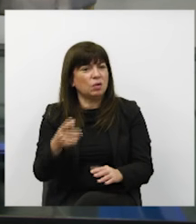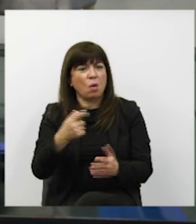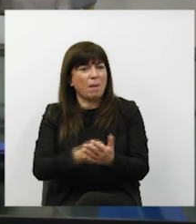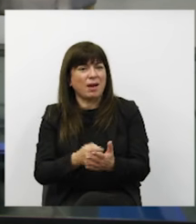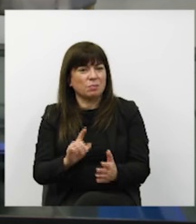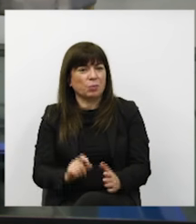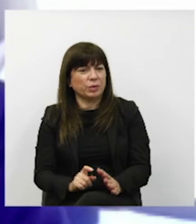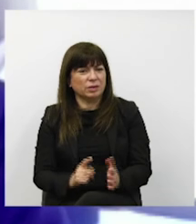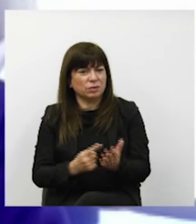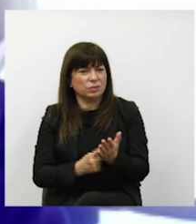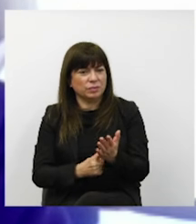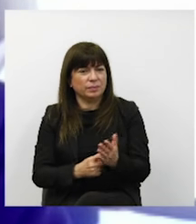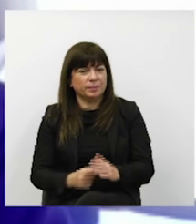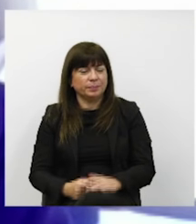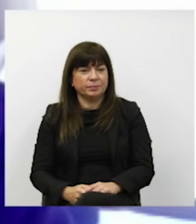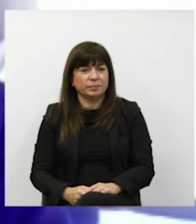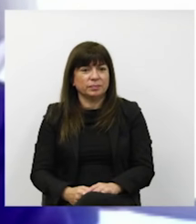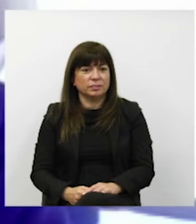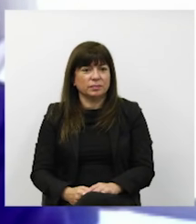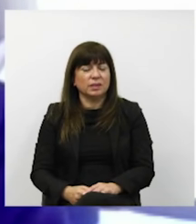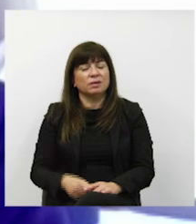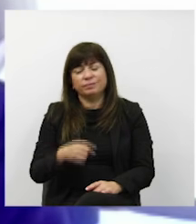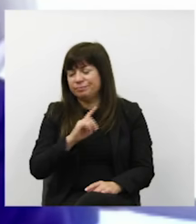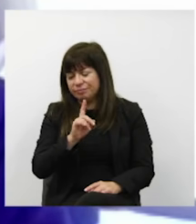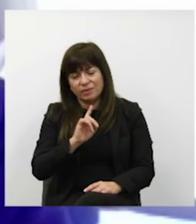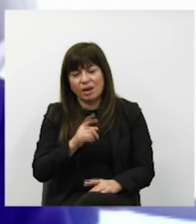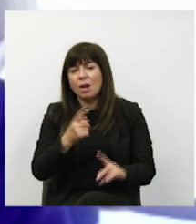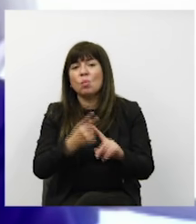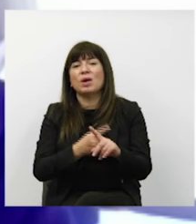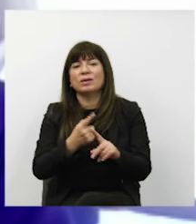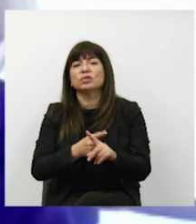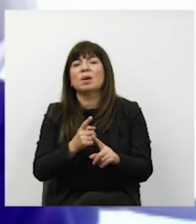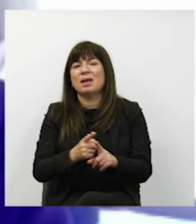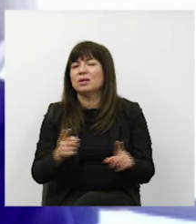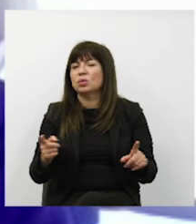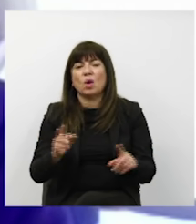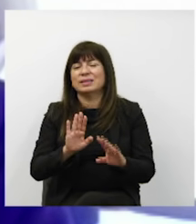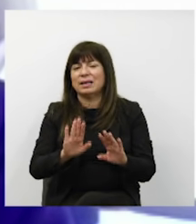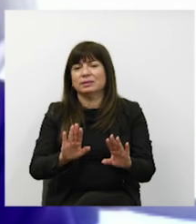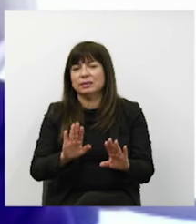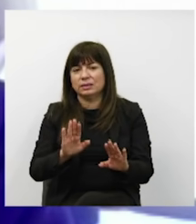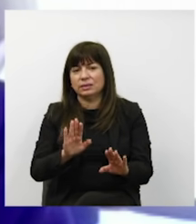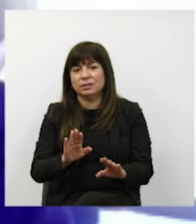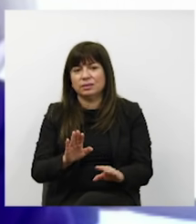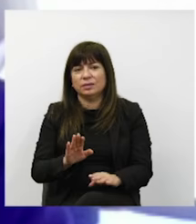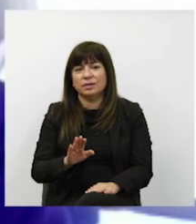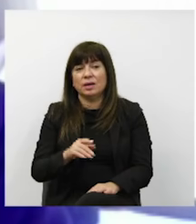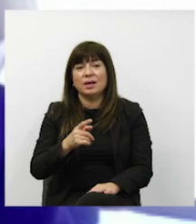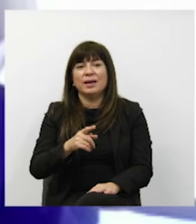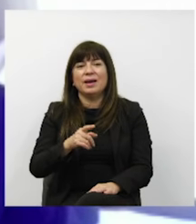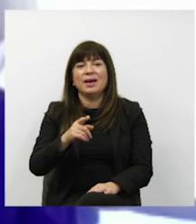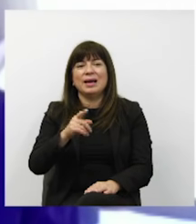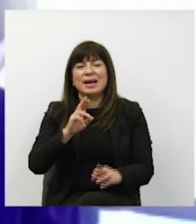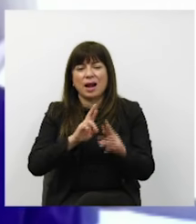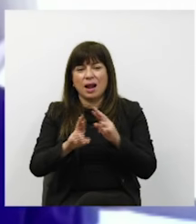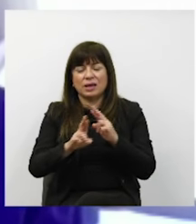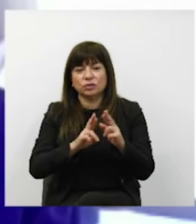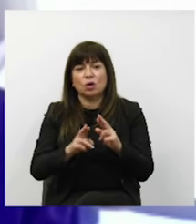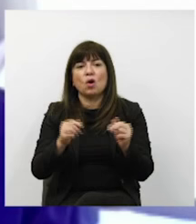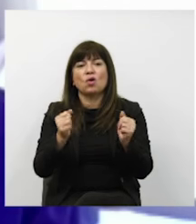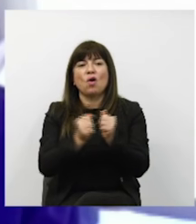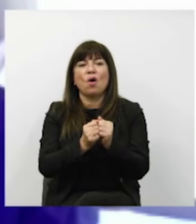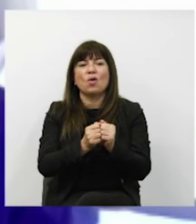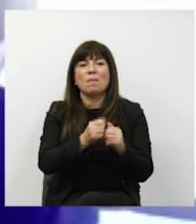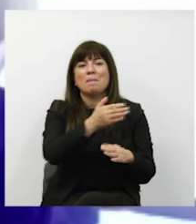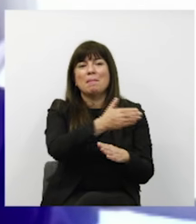tasa. Es una conversión más larga. No es tan así, Bernardo, porque tiene que ver con la media y la